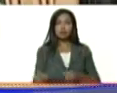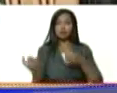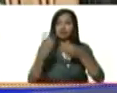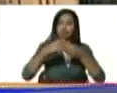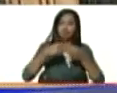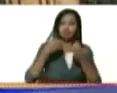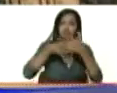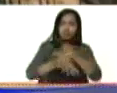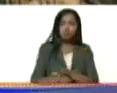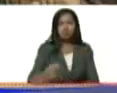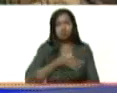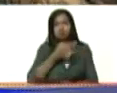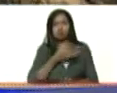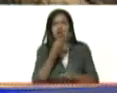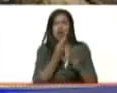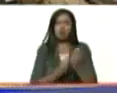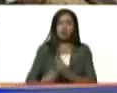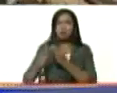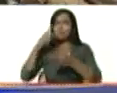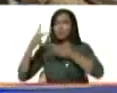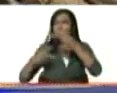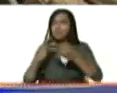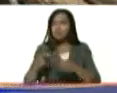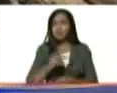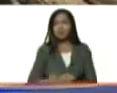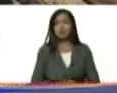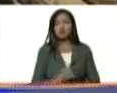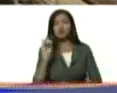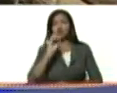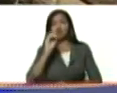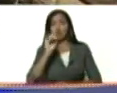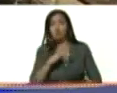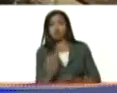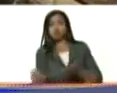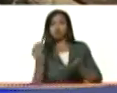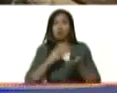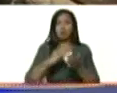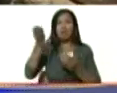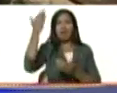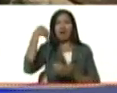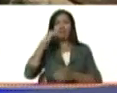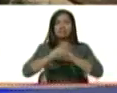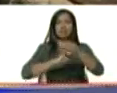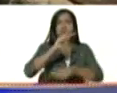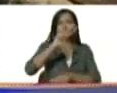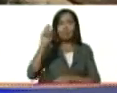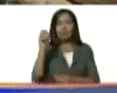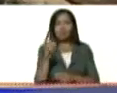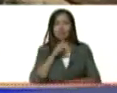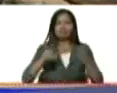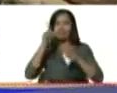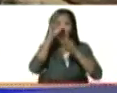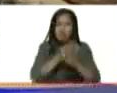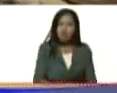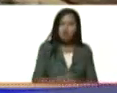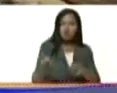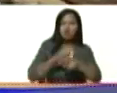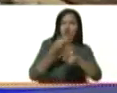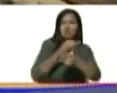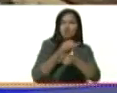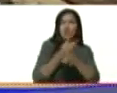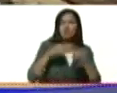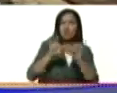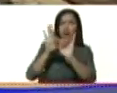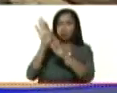incluyente, social, económica y política, o regresar al siglo XX de dictaduras, de gobiernos de